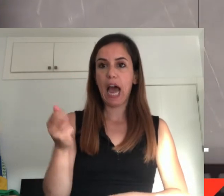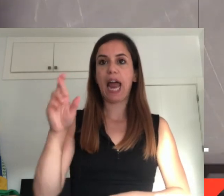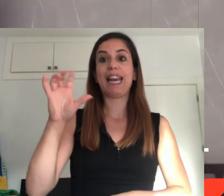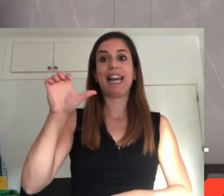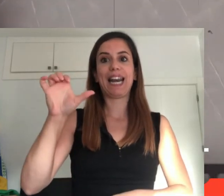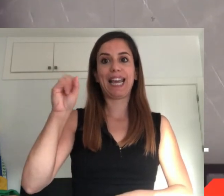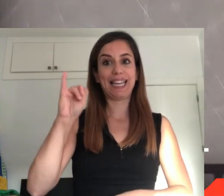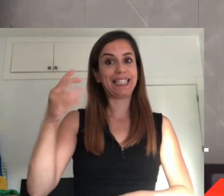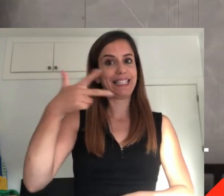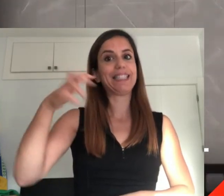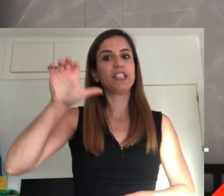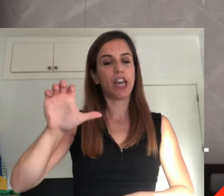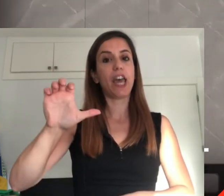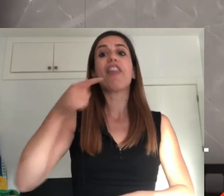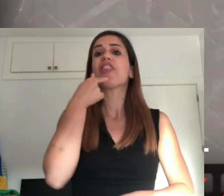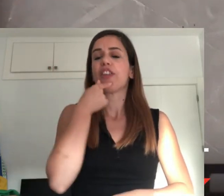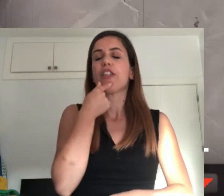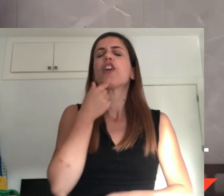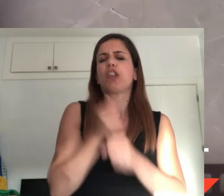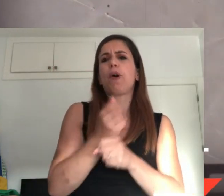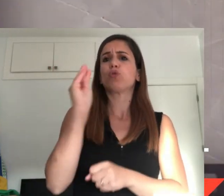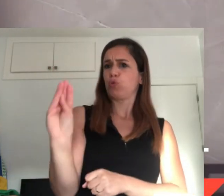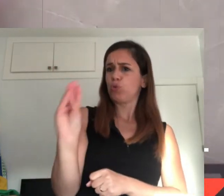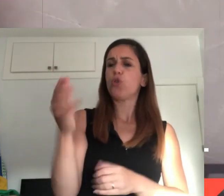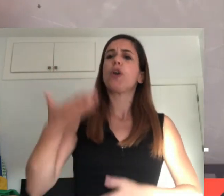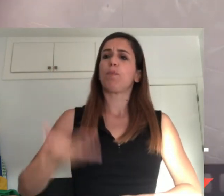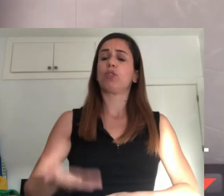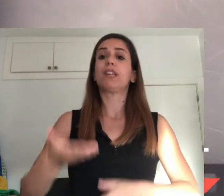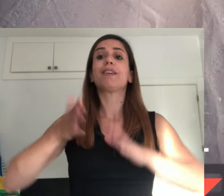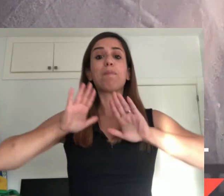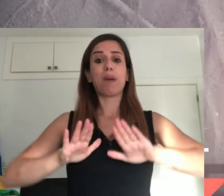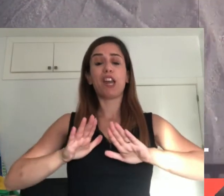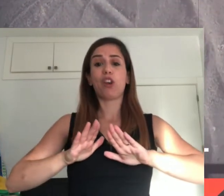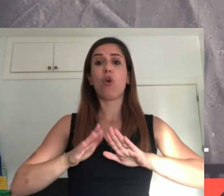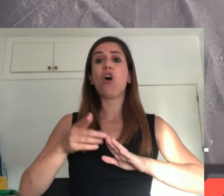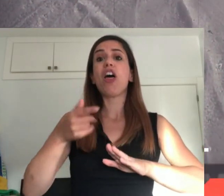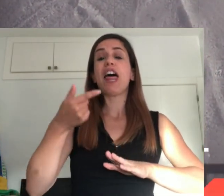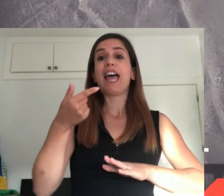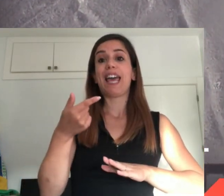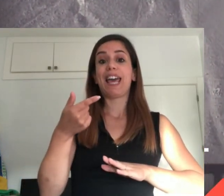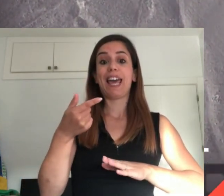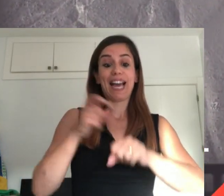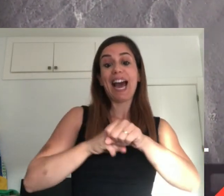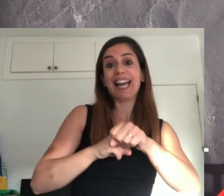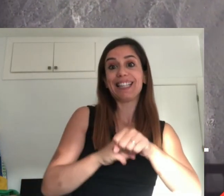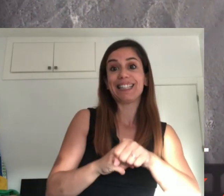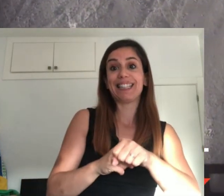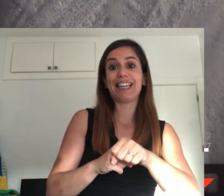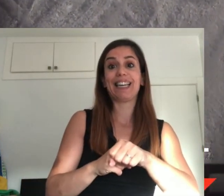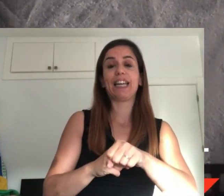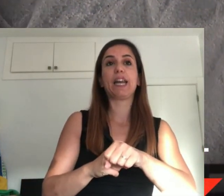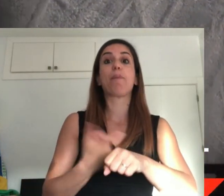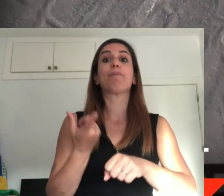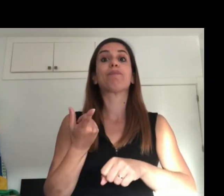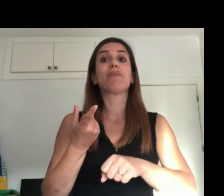alguna no aporta nada más a esa parte hídrica en la que estamos metidos, pues, el equipo